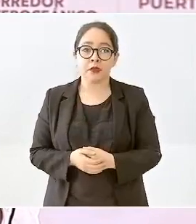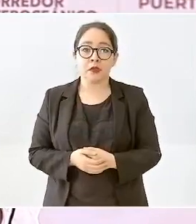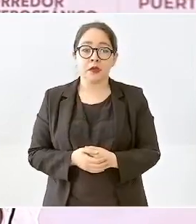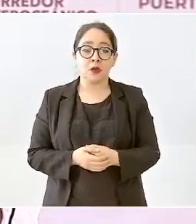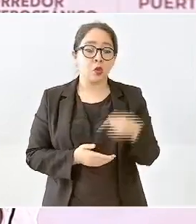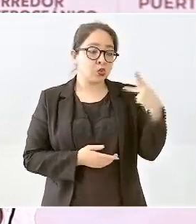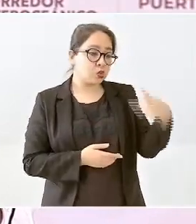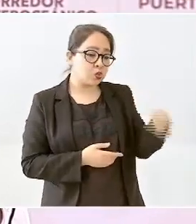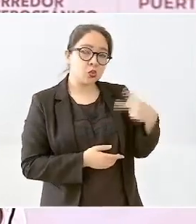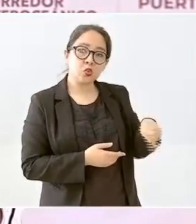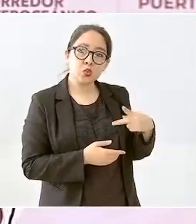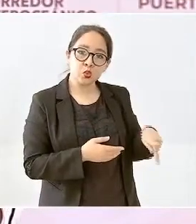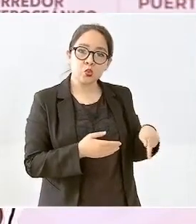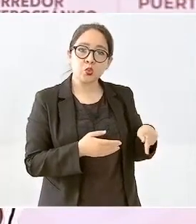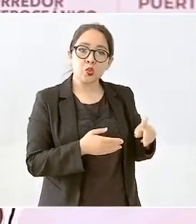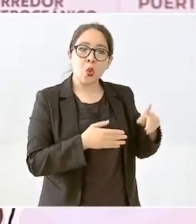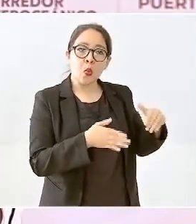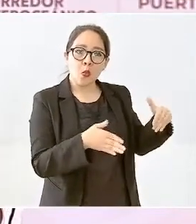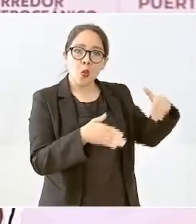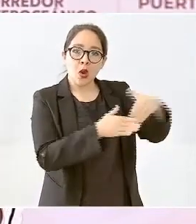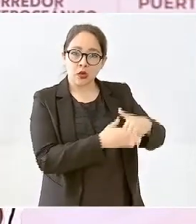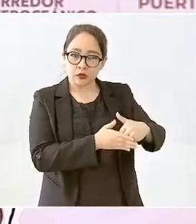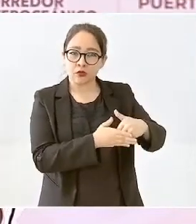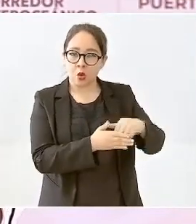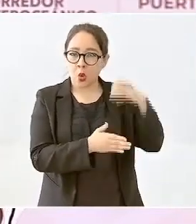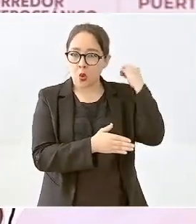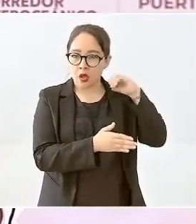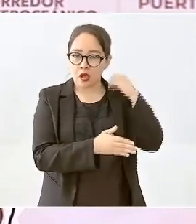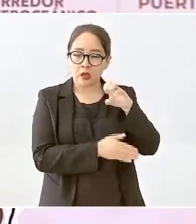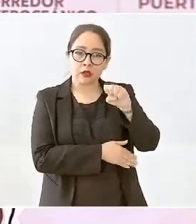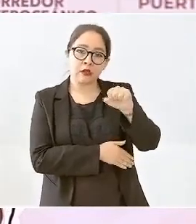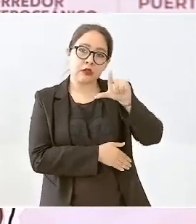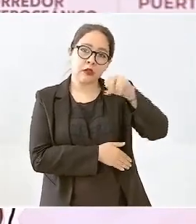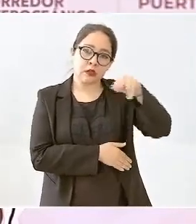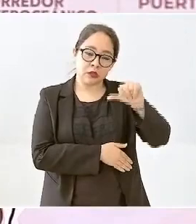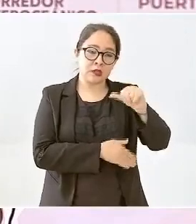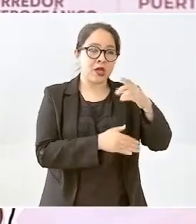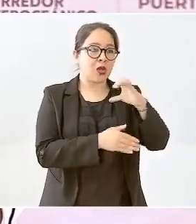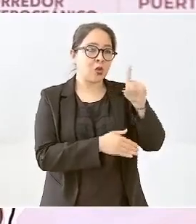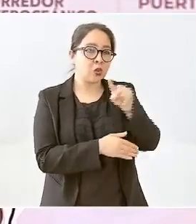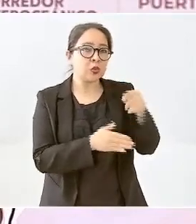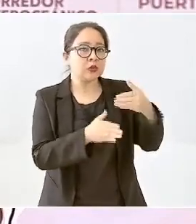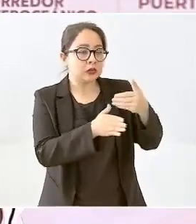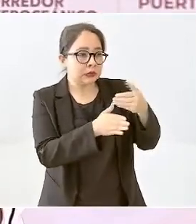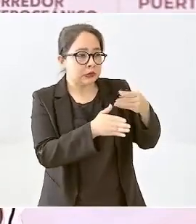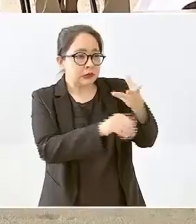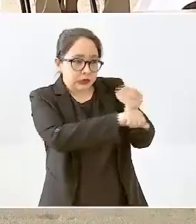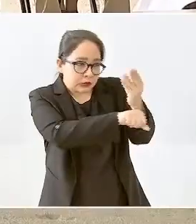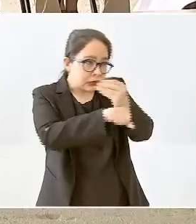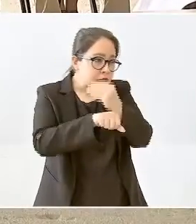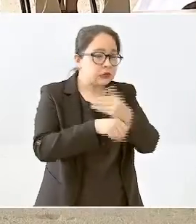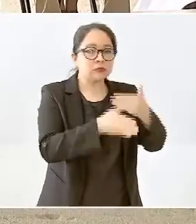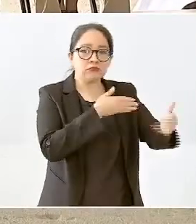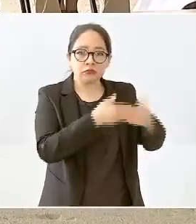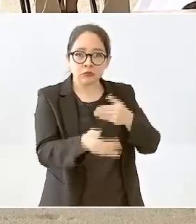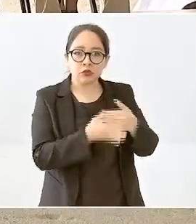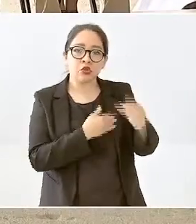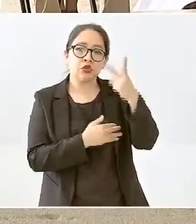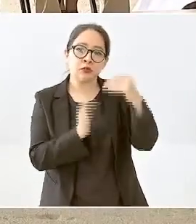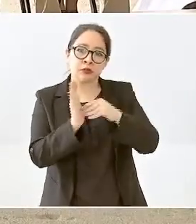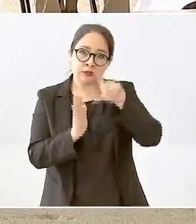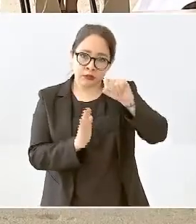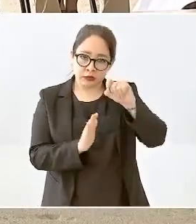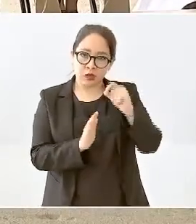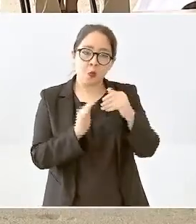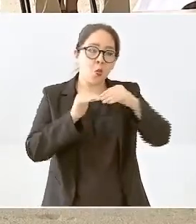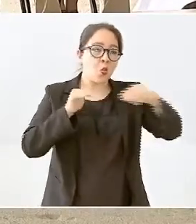modernización de la infraestructura del puerto comercial de Salina Cruz, en el que concluimos el muelle de usos múltiples en 2020 con